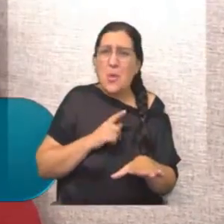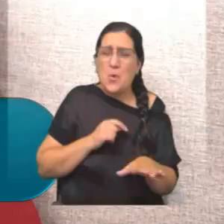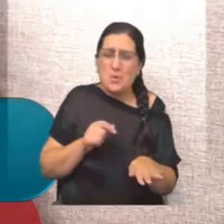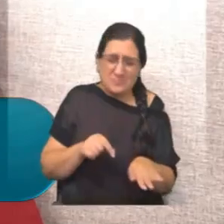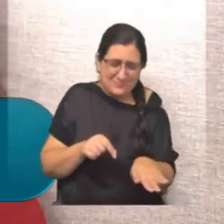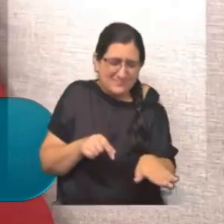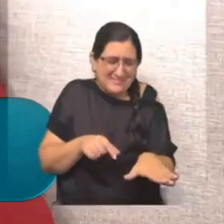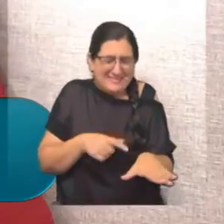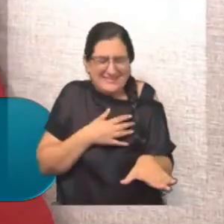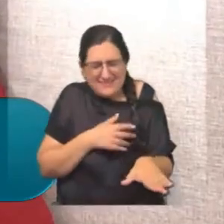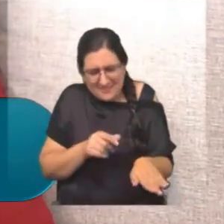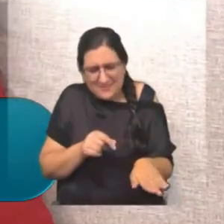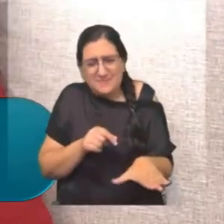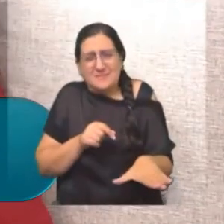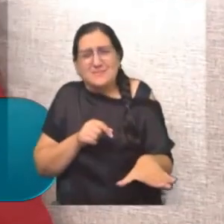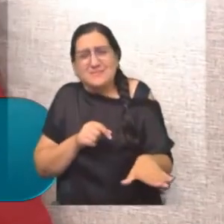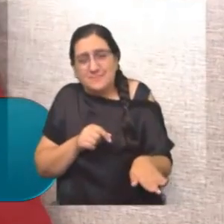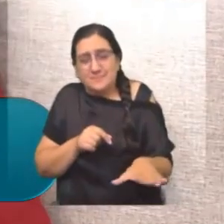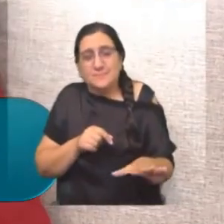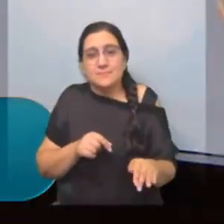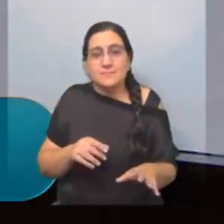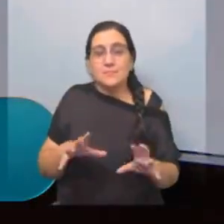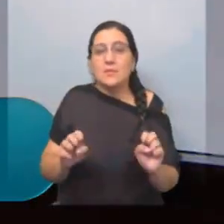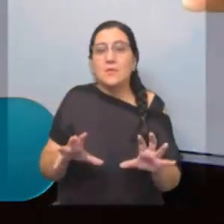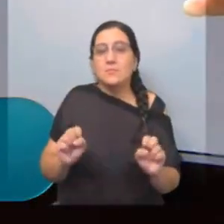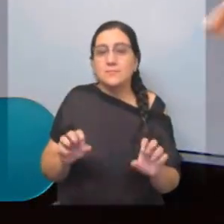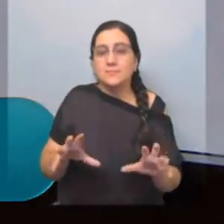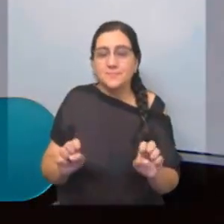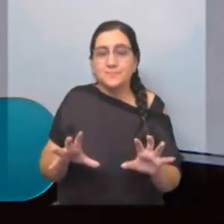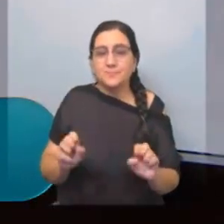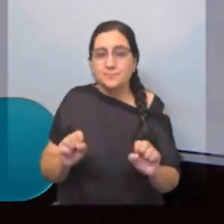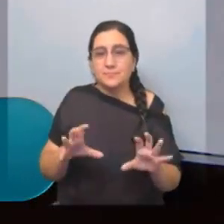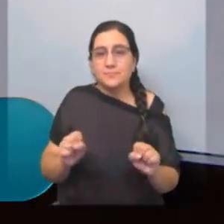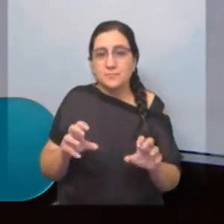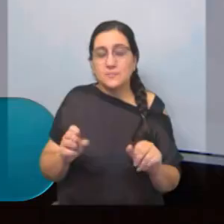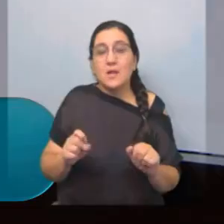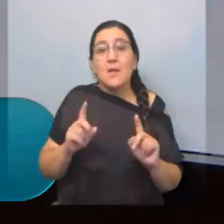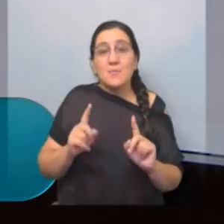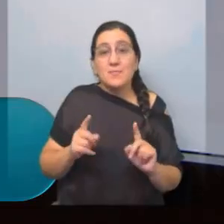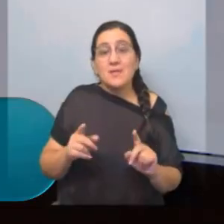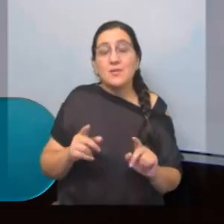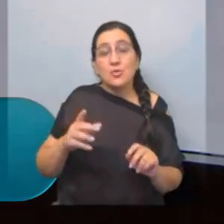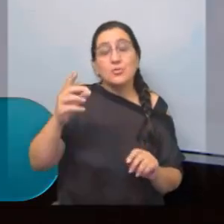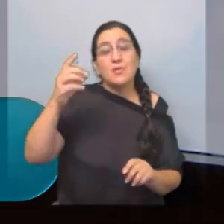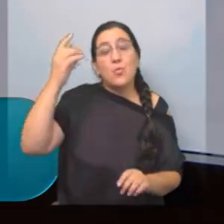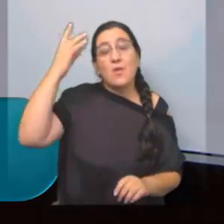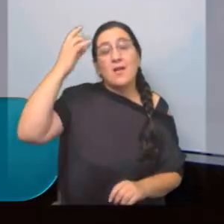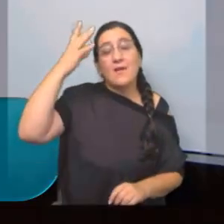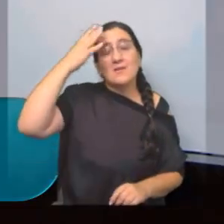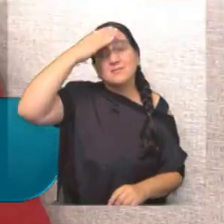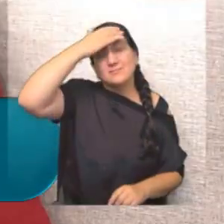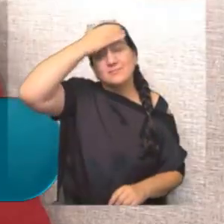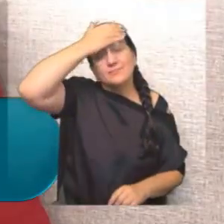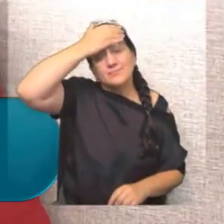dolor, Personas que tienen actividad... Porque acá es el punto mágico también para cuando te duele la cabeza y todo, te masajeas acá.